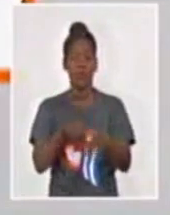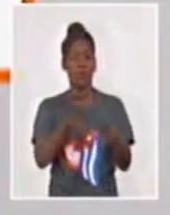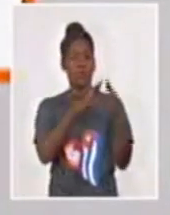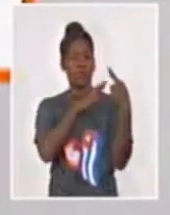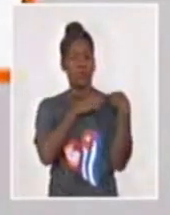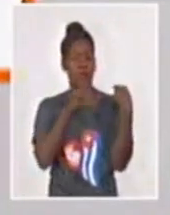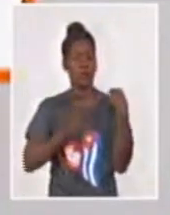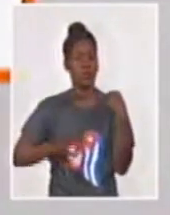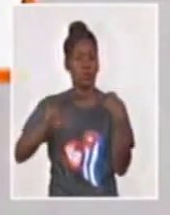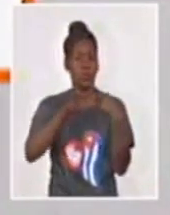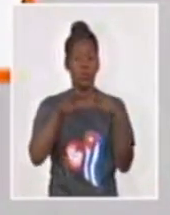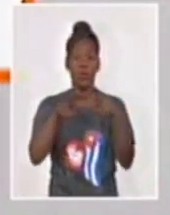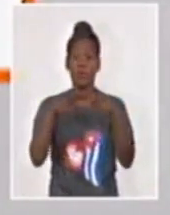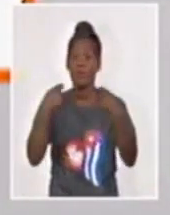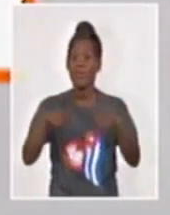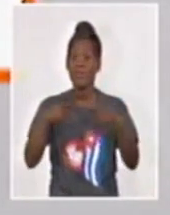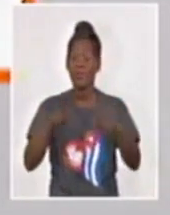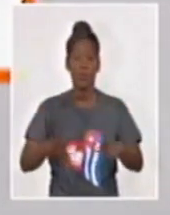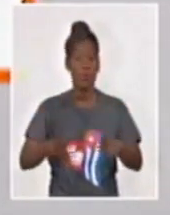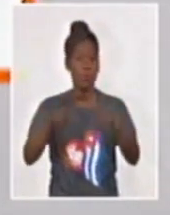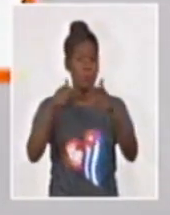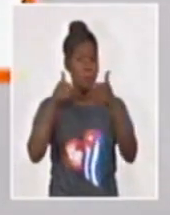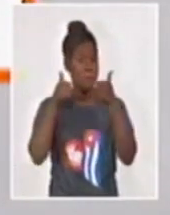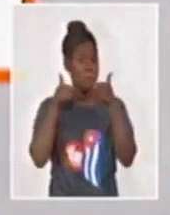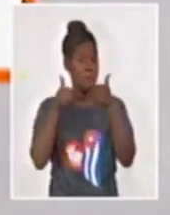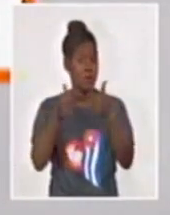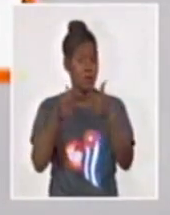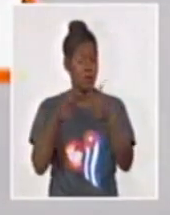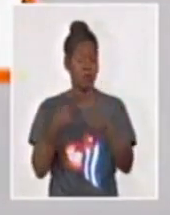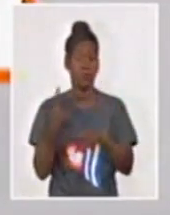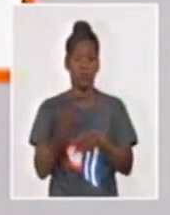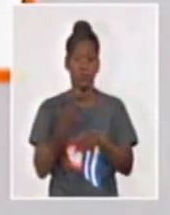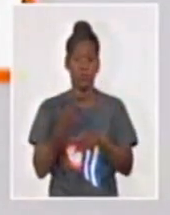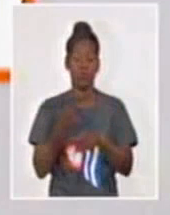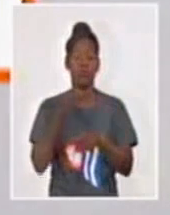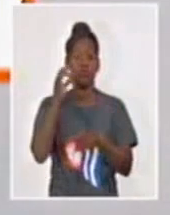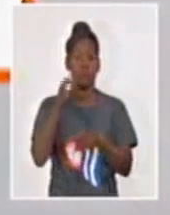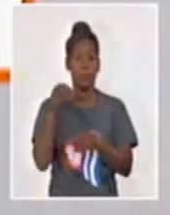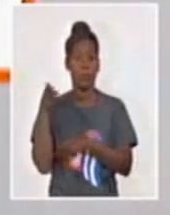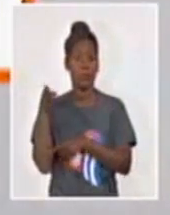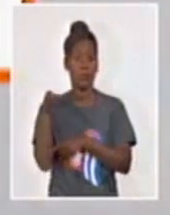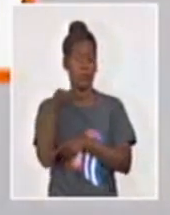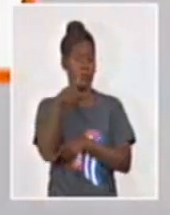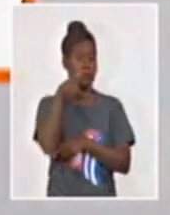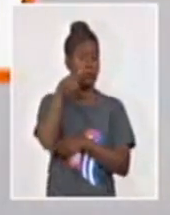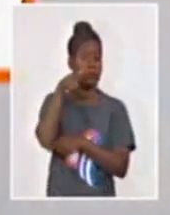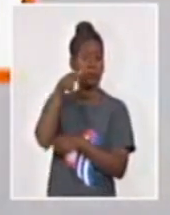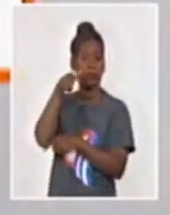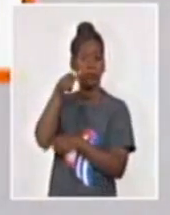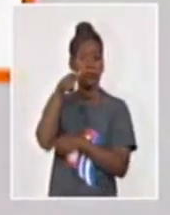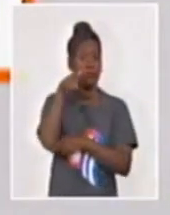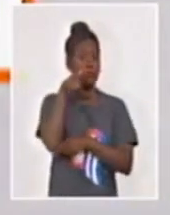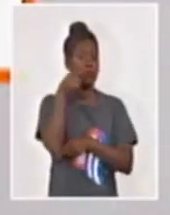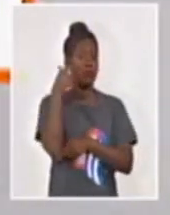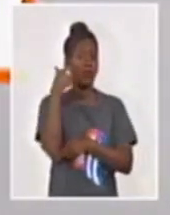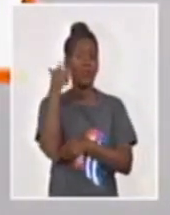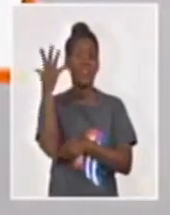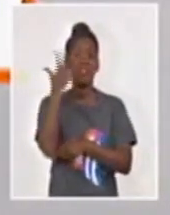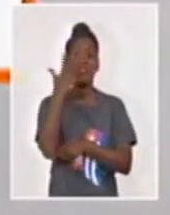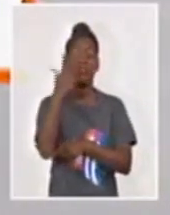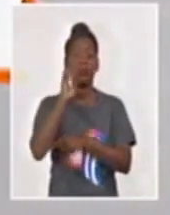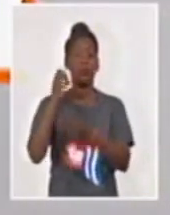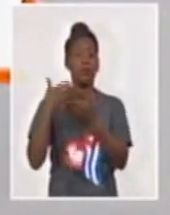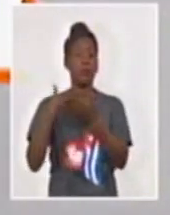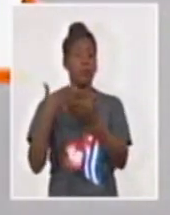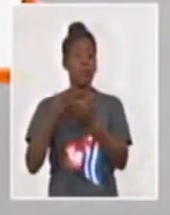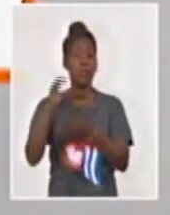bien, porque nosotros haremos evaluaciones periódicas en el grupo temporal de trabajo de la provincia, incluso para